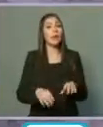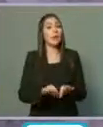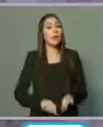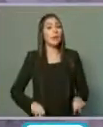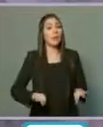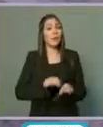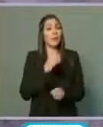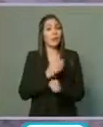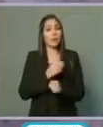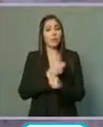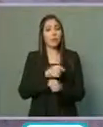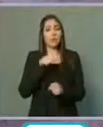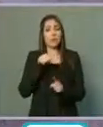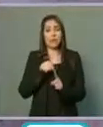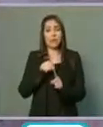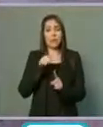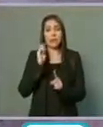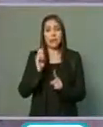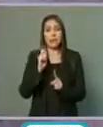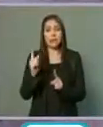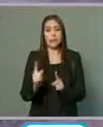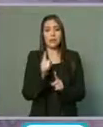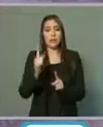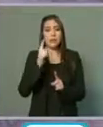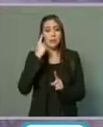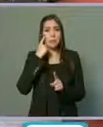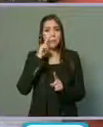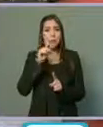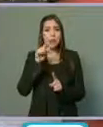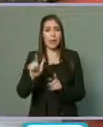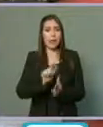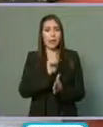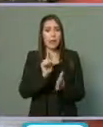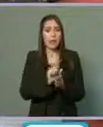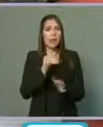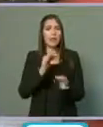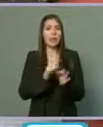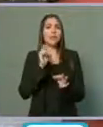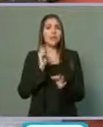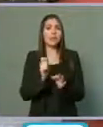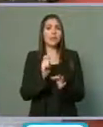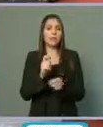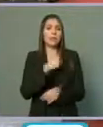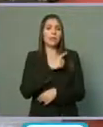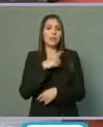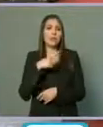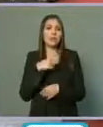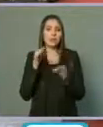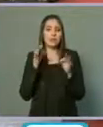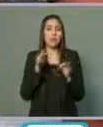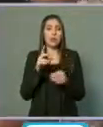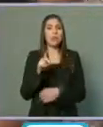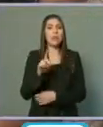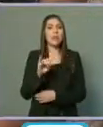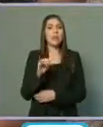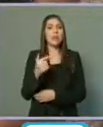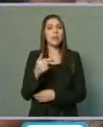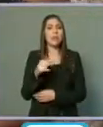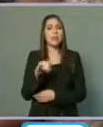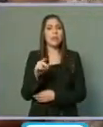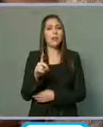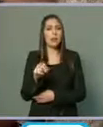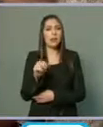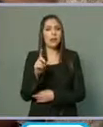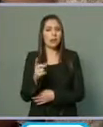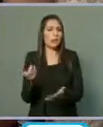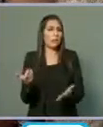dentro de lo que permea el espíritu de la ley, es la dignidad, ¿no? Esa es la dignidad. ¿Por qué tendríamos que ver a una persona discapacitada diferente